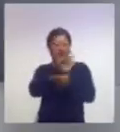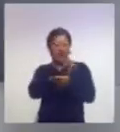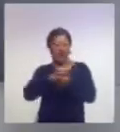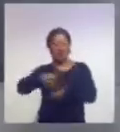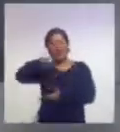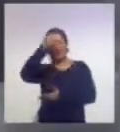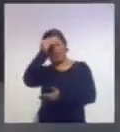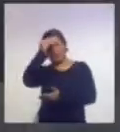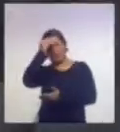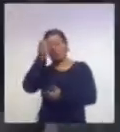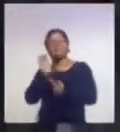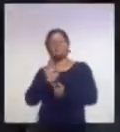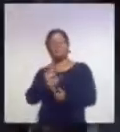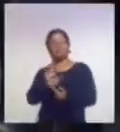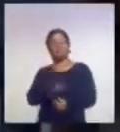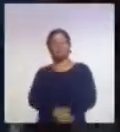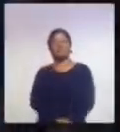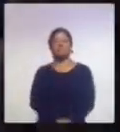siguiente nota.